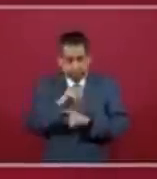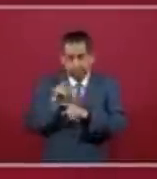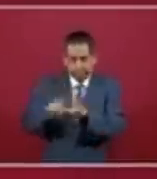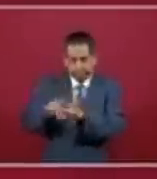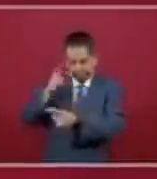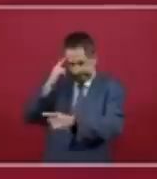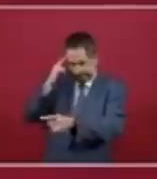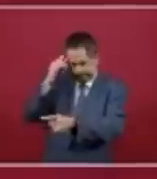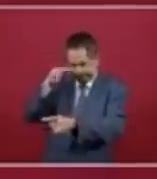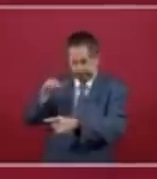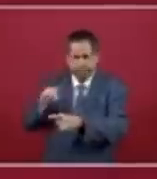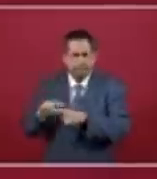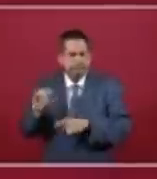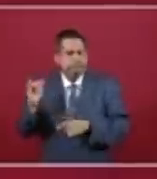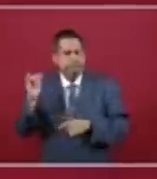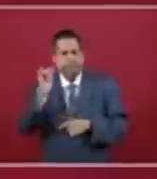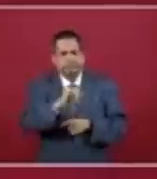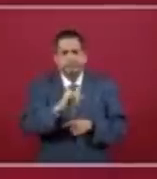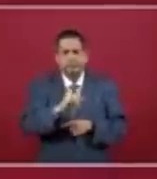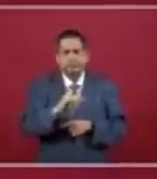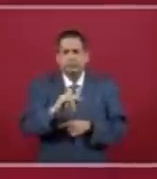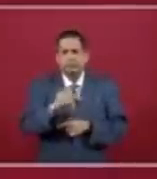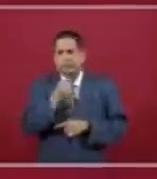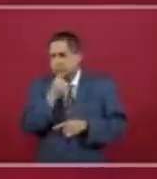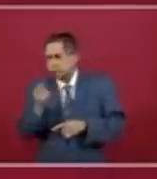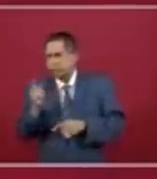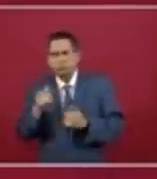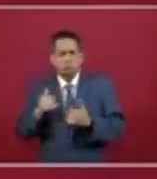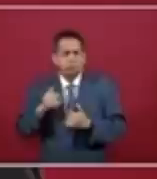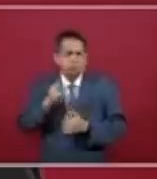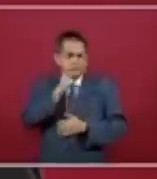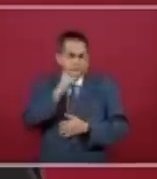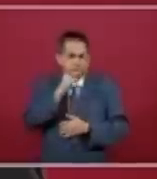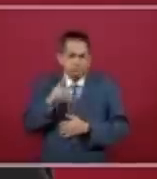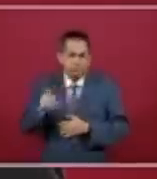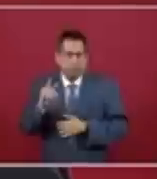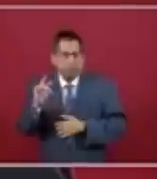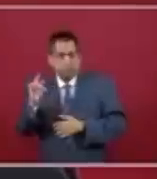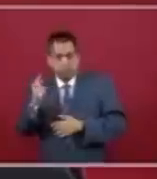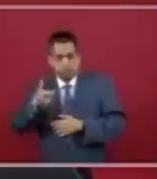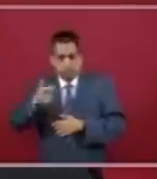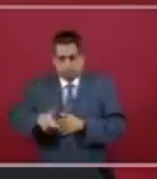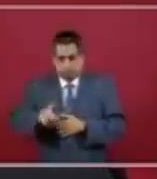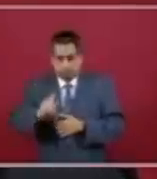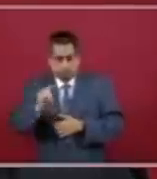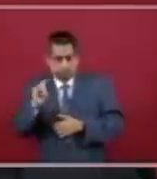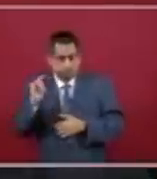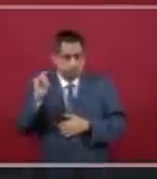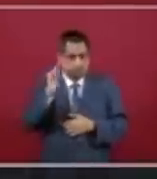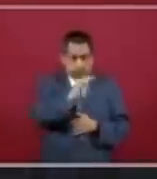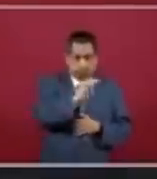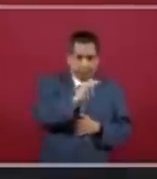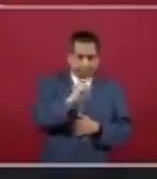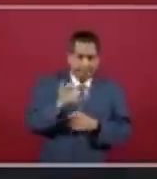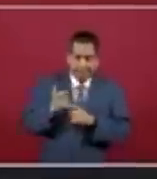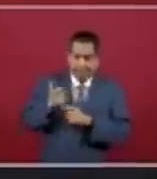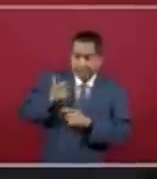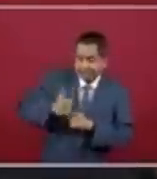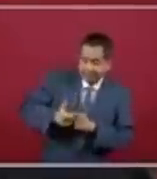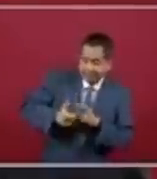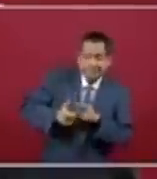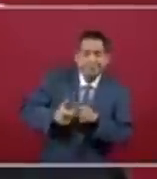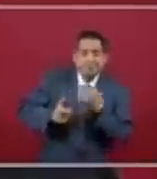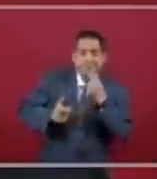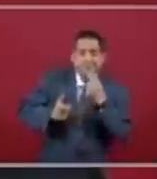conscientes, los niños, los padres, que permita apoyar